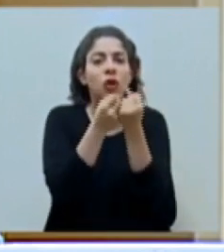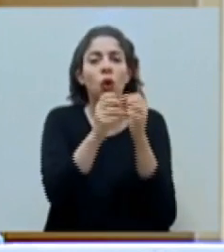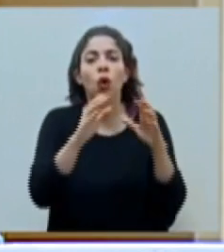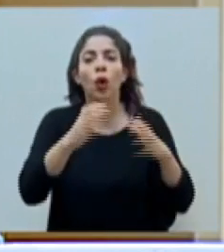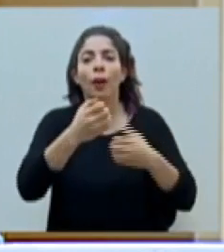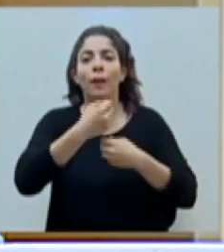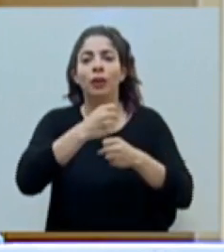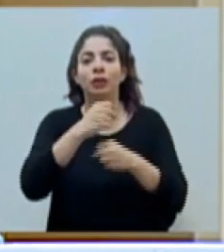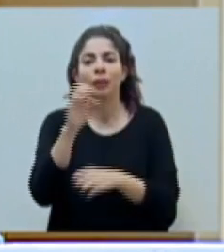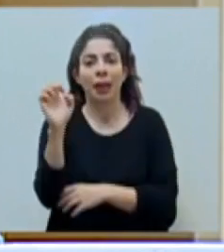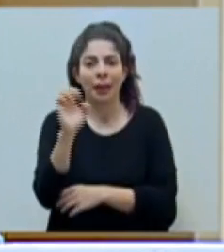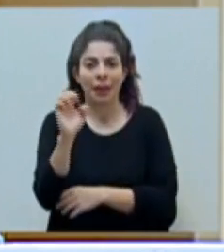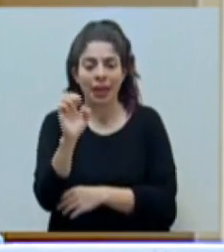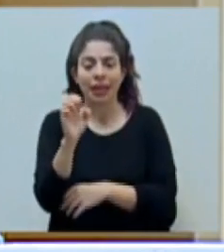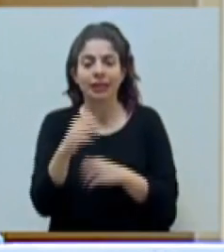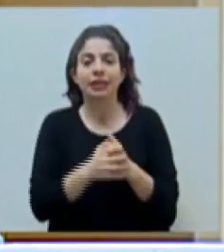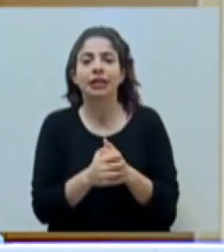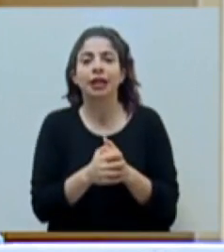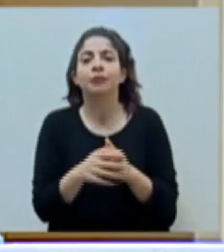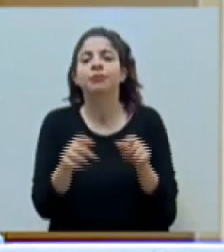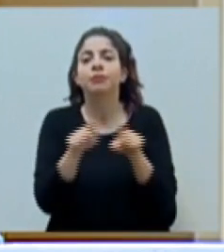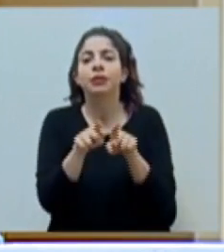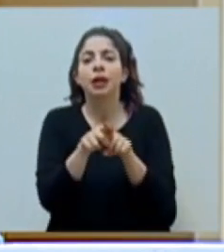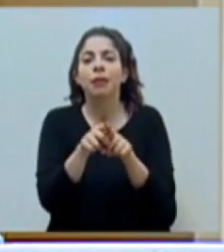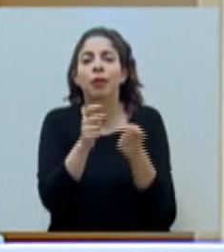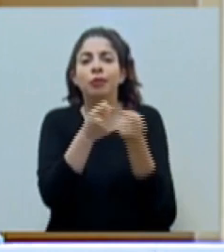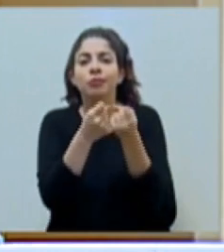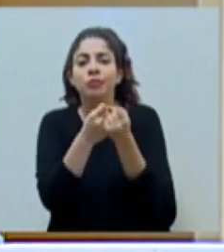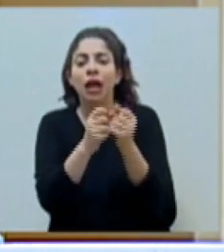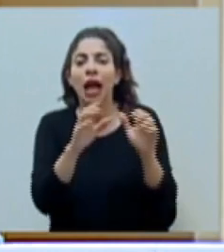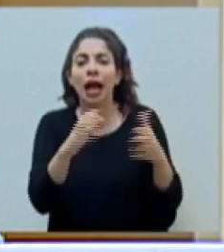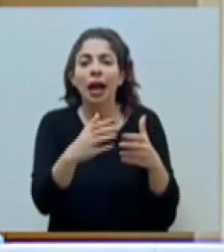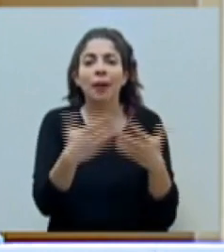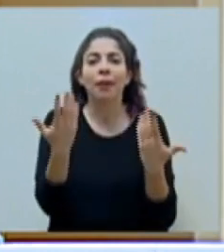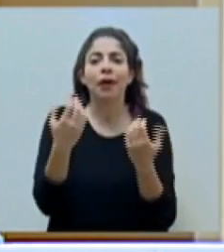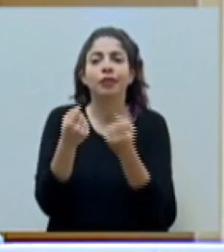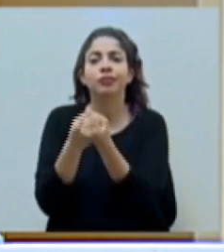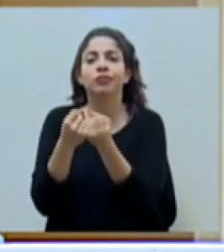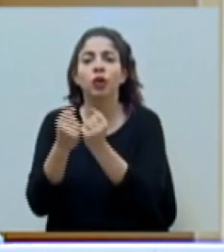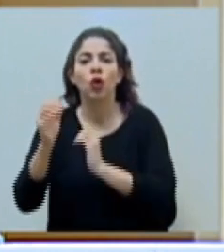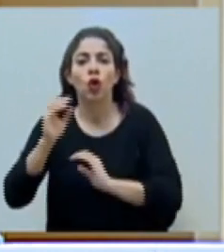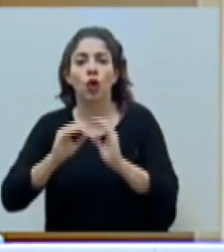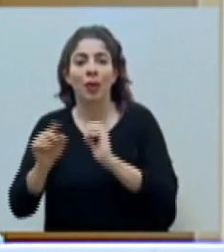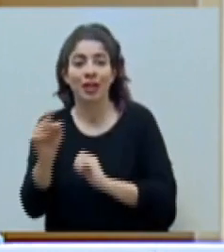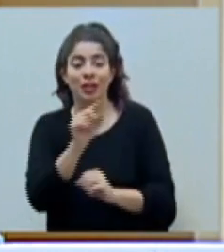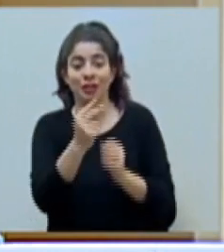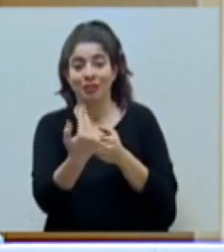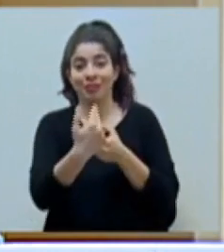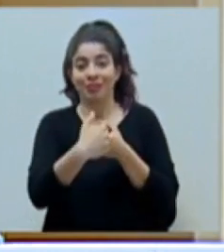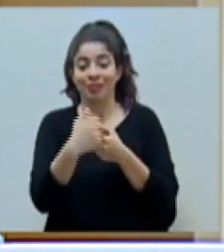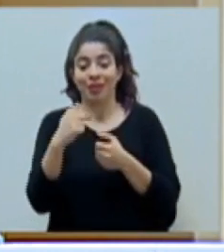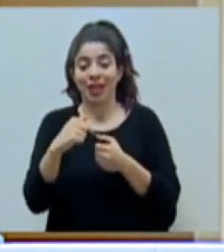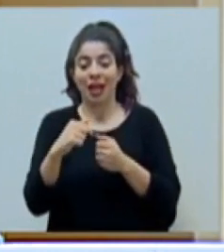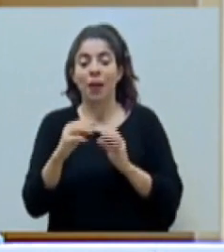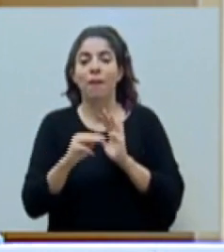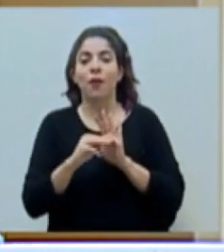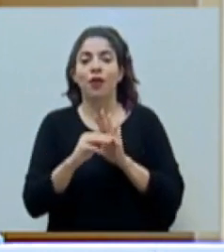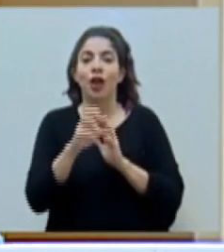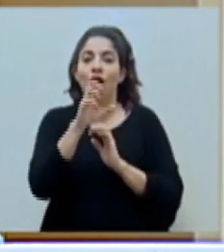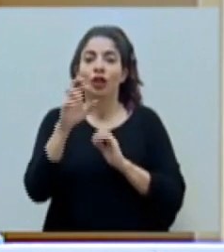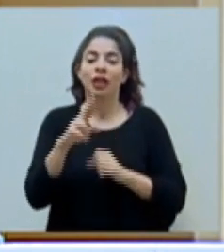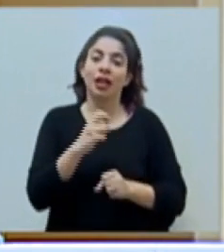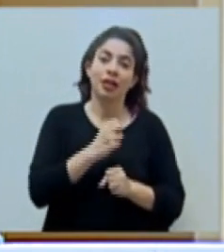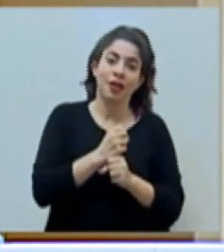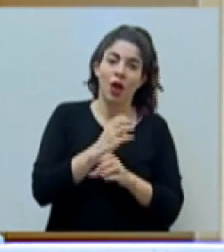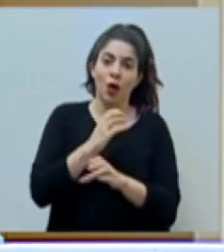municipales de emergencia, a los cámaras, a los comercios que trabajan en el modelo Costa Rica Trabaja y Se Cuida. Esto ha incluido